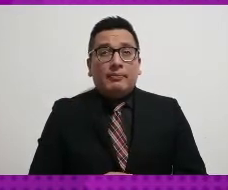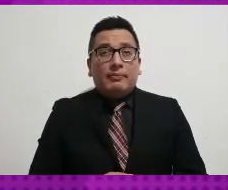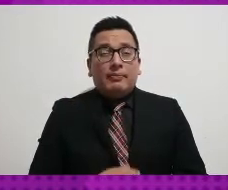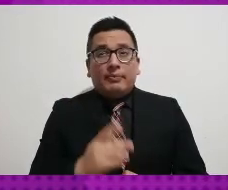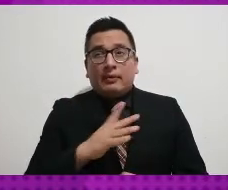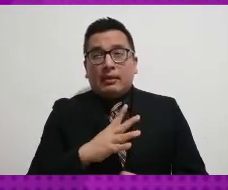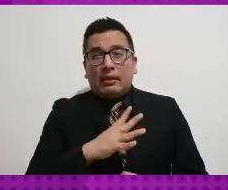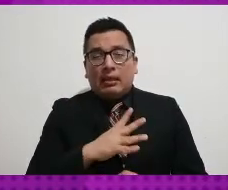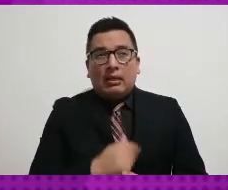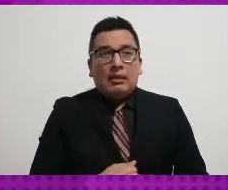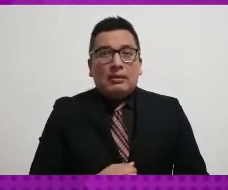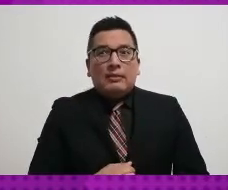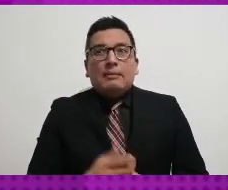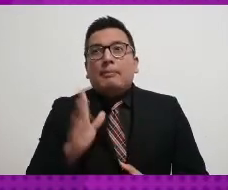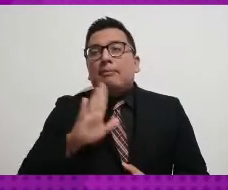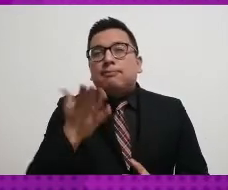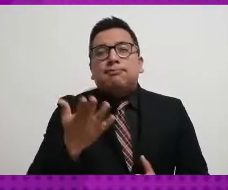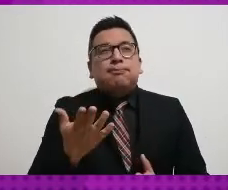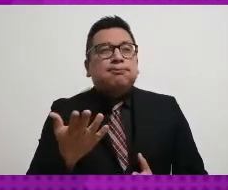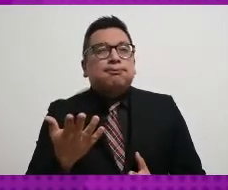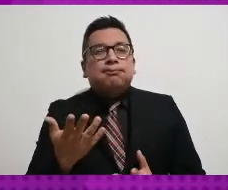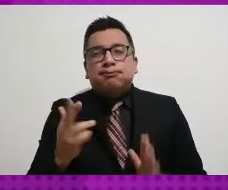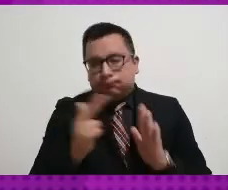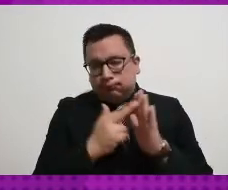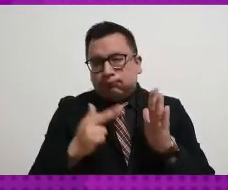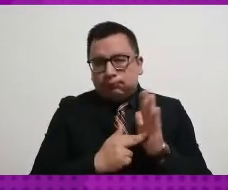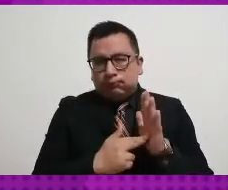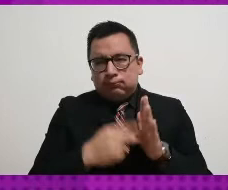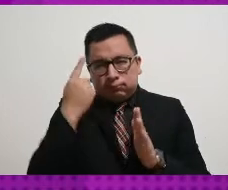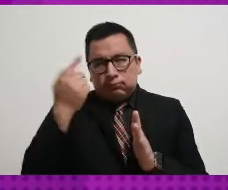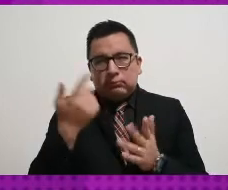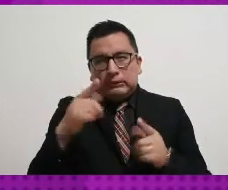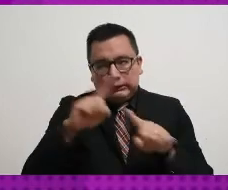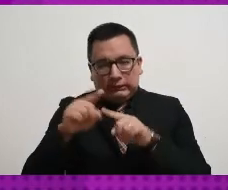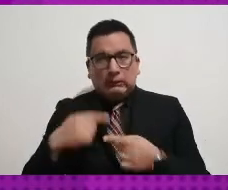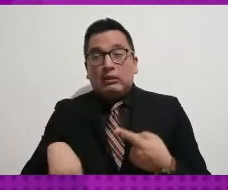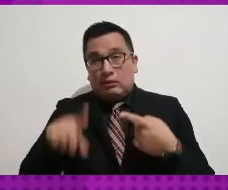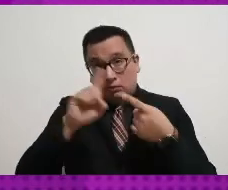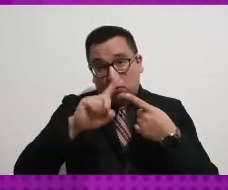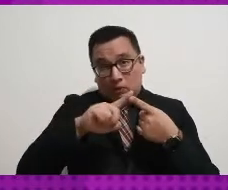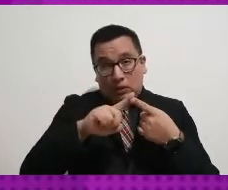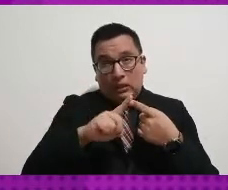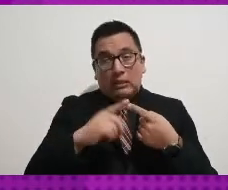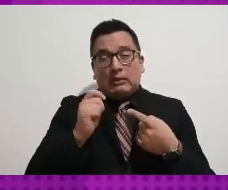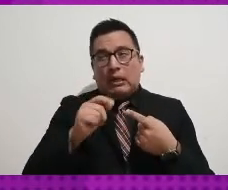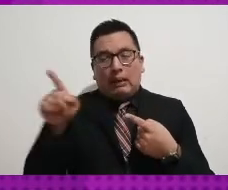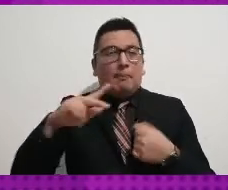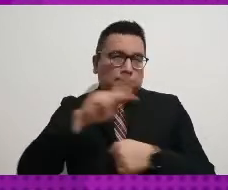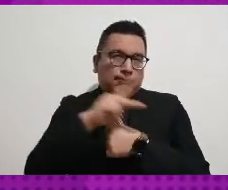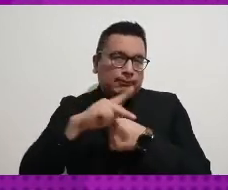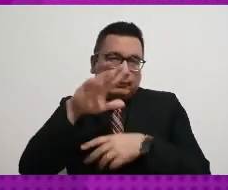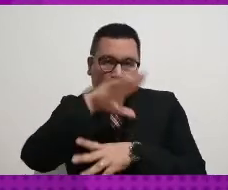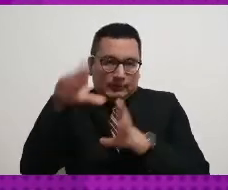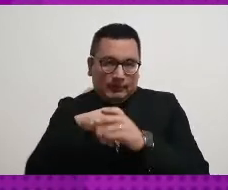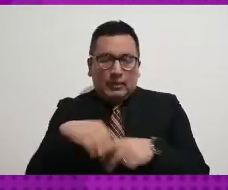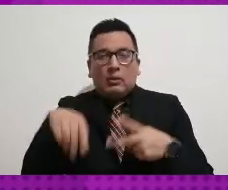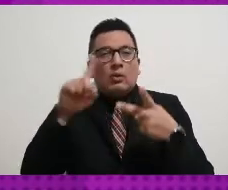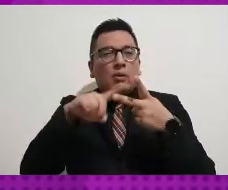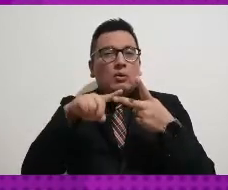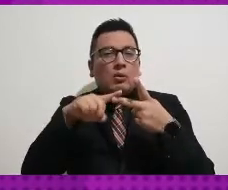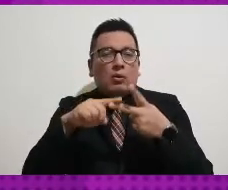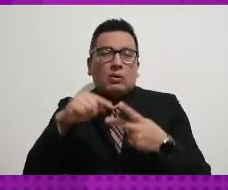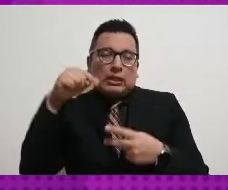en dos esferas, llamémosle así, distintas, una a nivel federal y una a nivel local. Si me lo permite, a